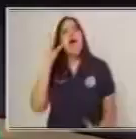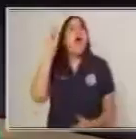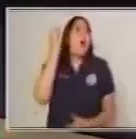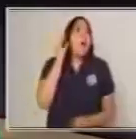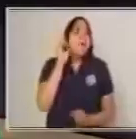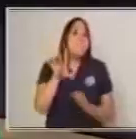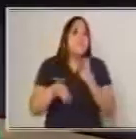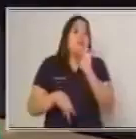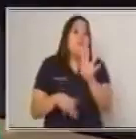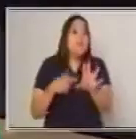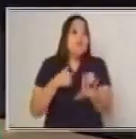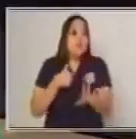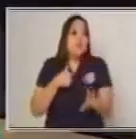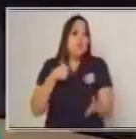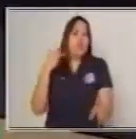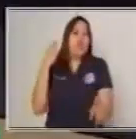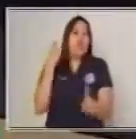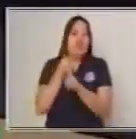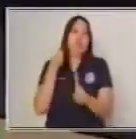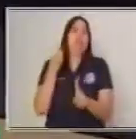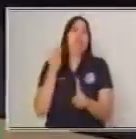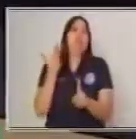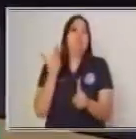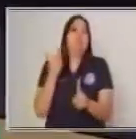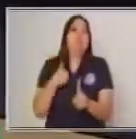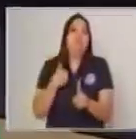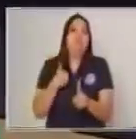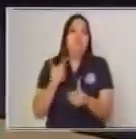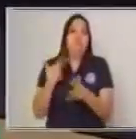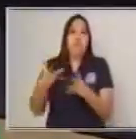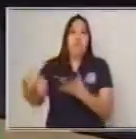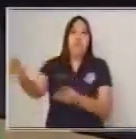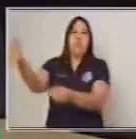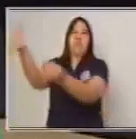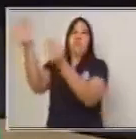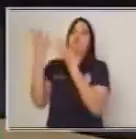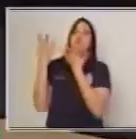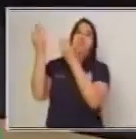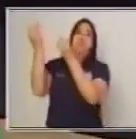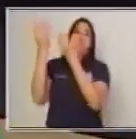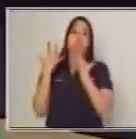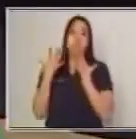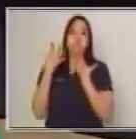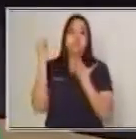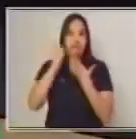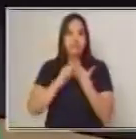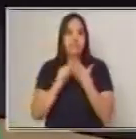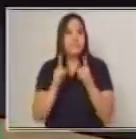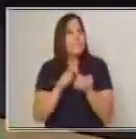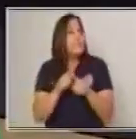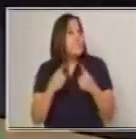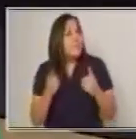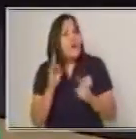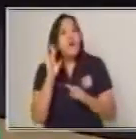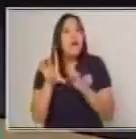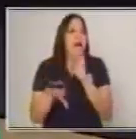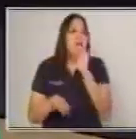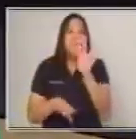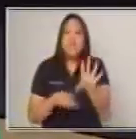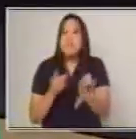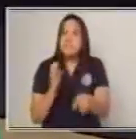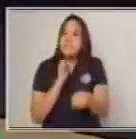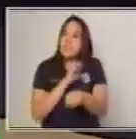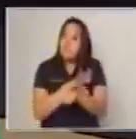nosotros cometemos el error de querer recibir todo lo que nos dicen. Pero resulta que a veces hay cosas que